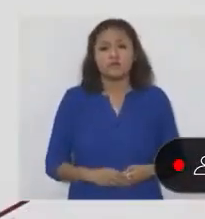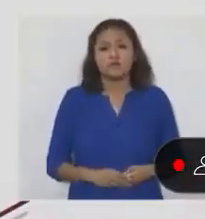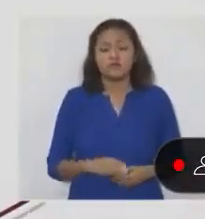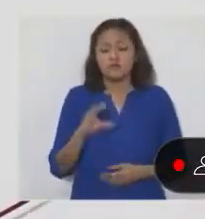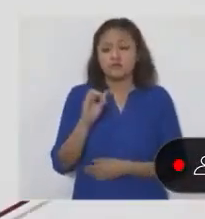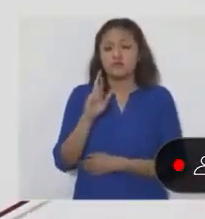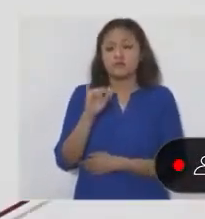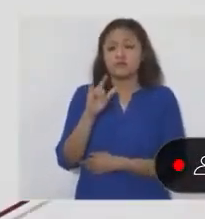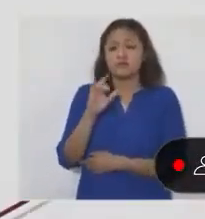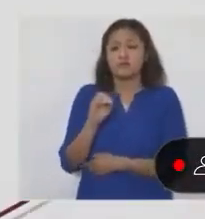sí lo Calderón hipócrita lector